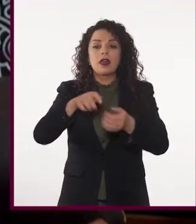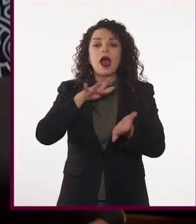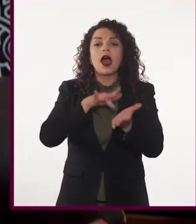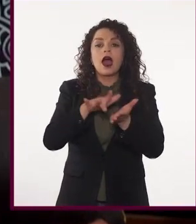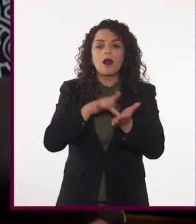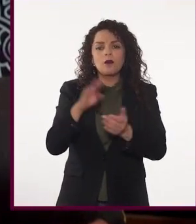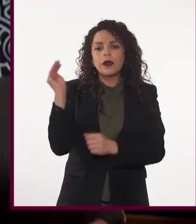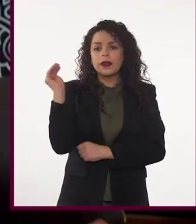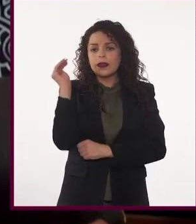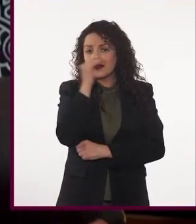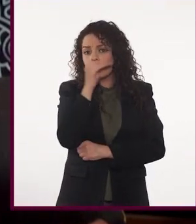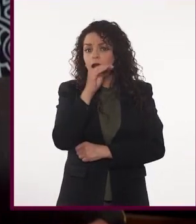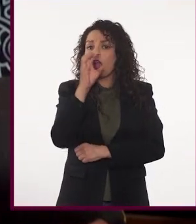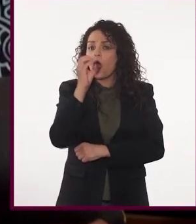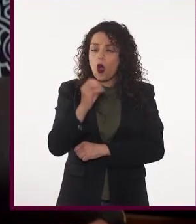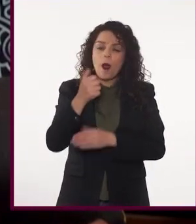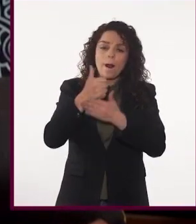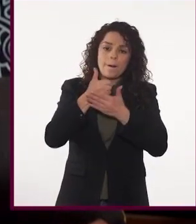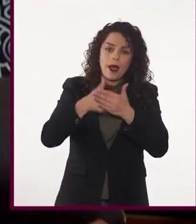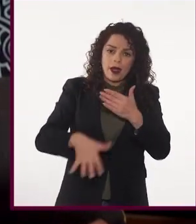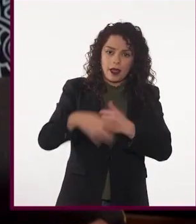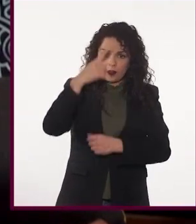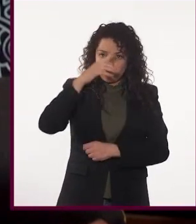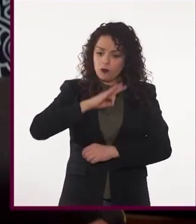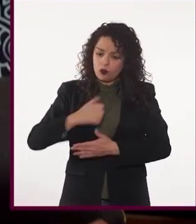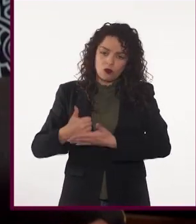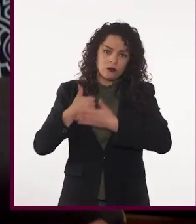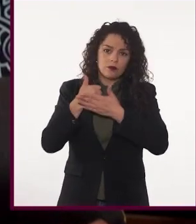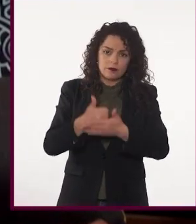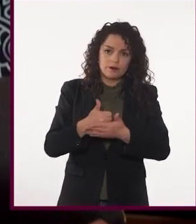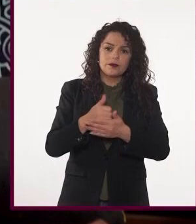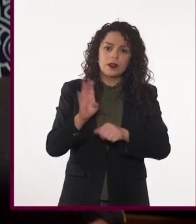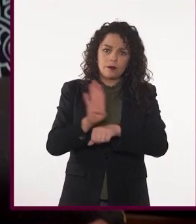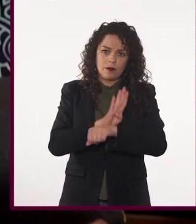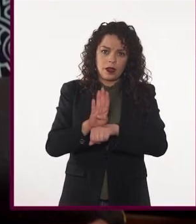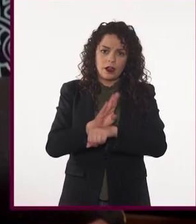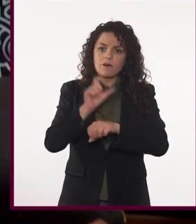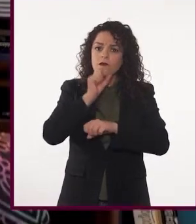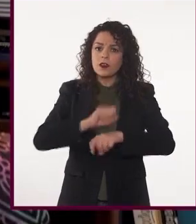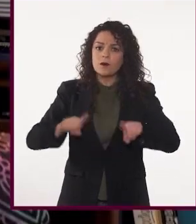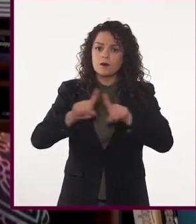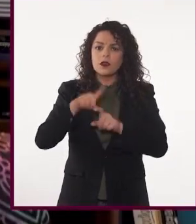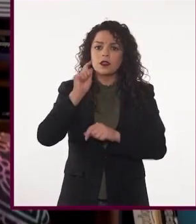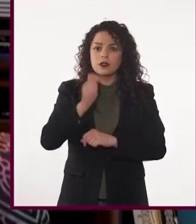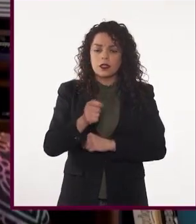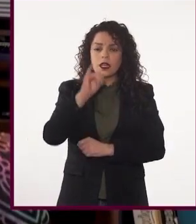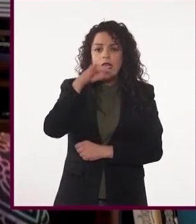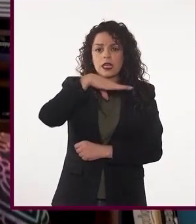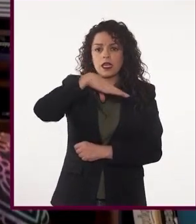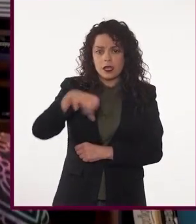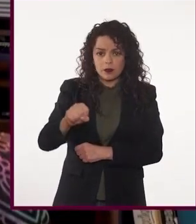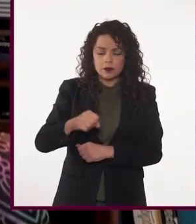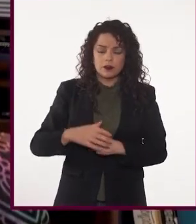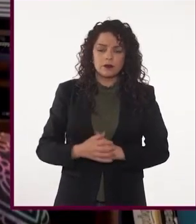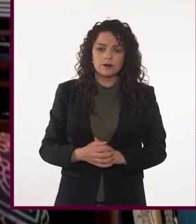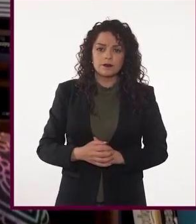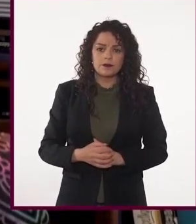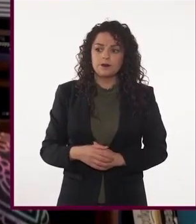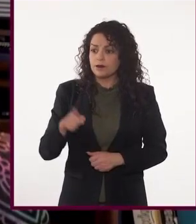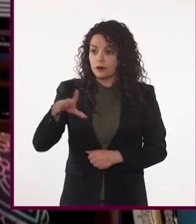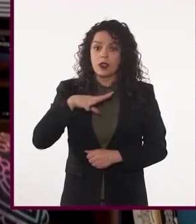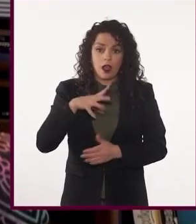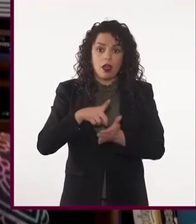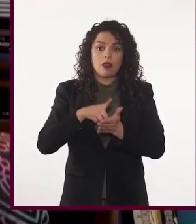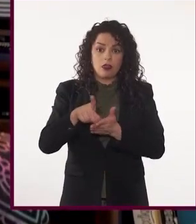instituciones que pueden apoyarte con servicios gratuitos o muy baratos para acompañarte, incluyendo el Instituto Mexicano